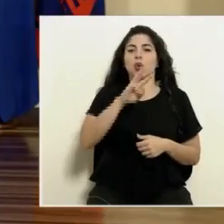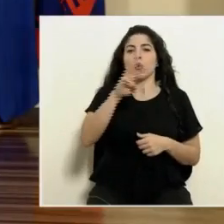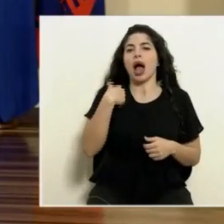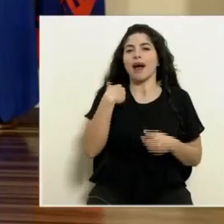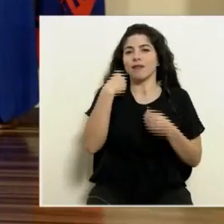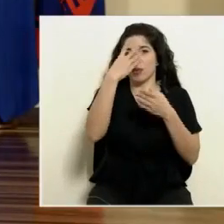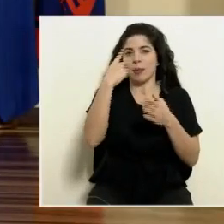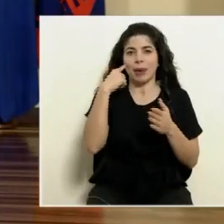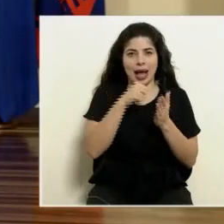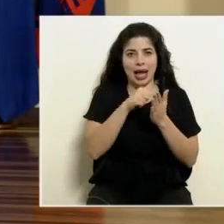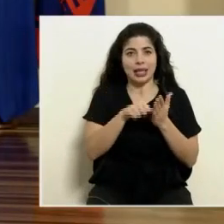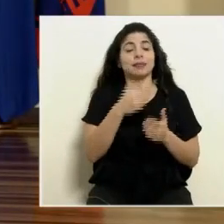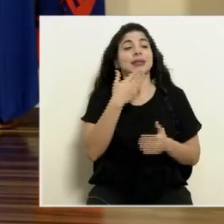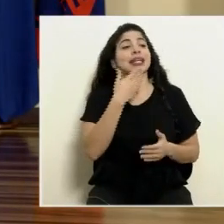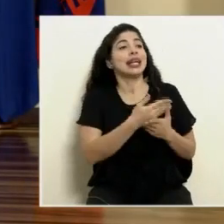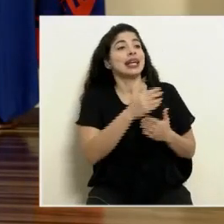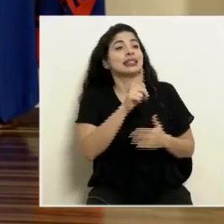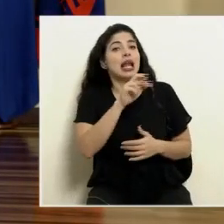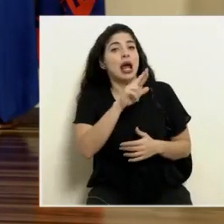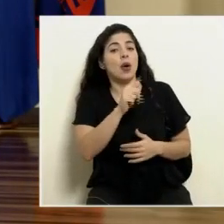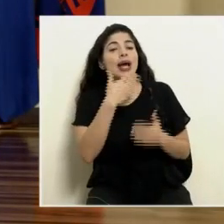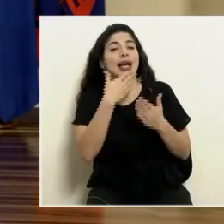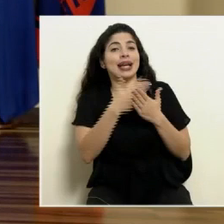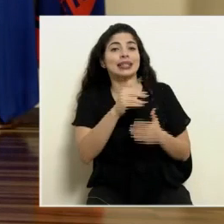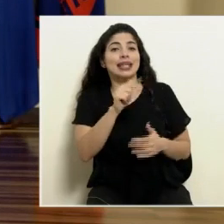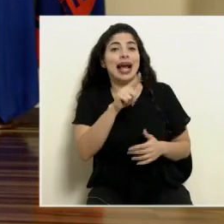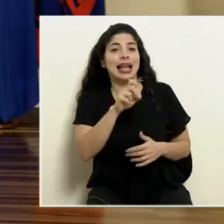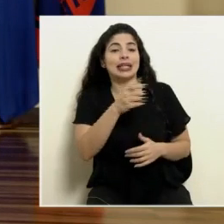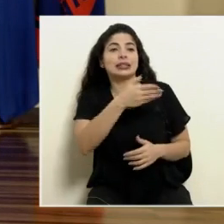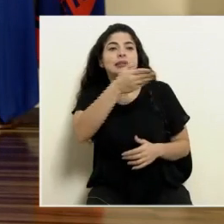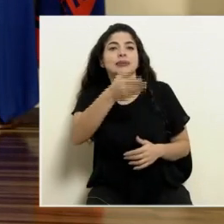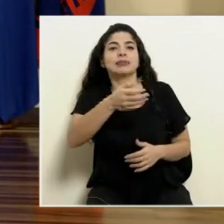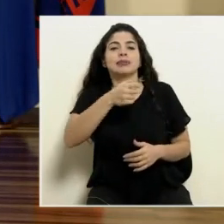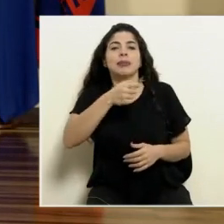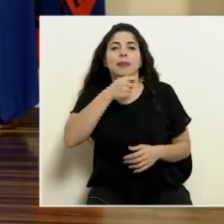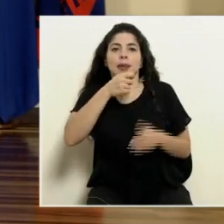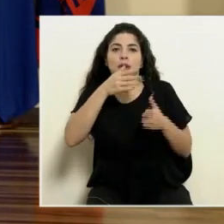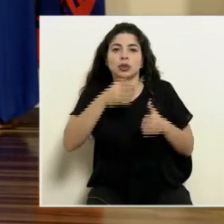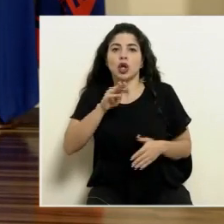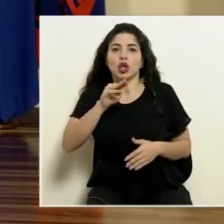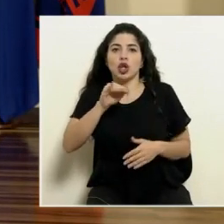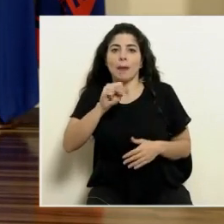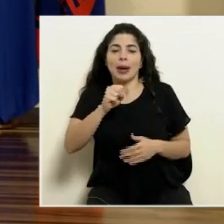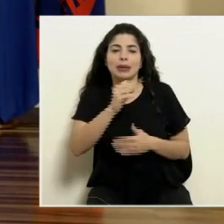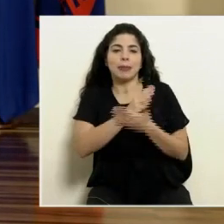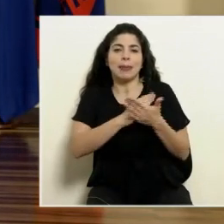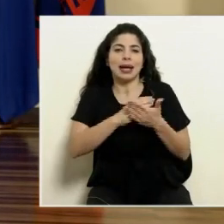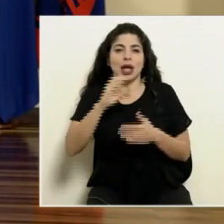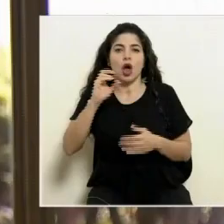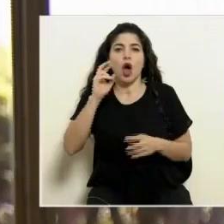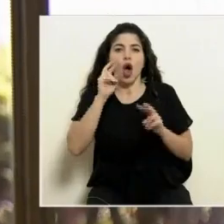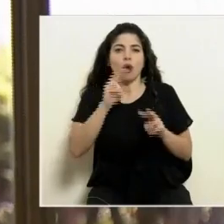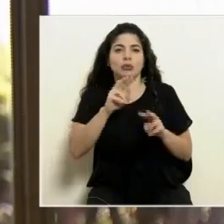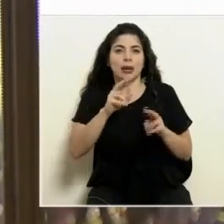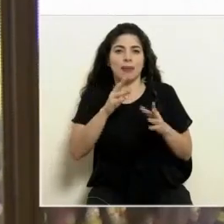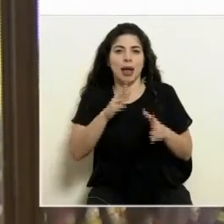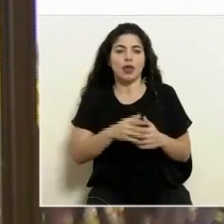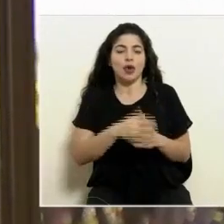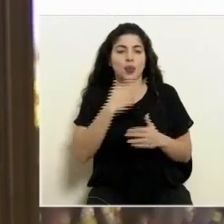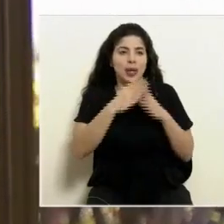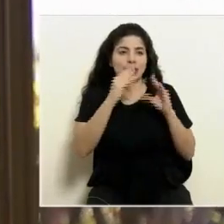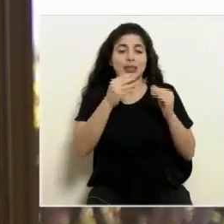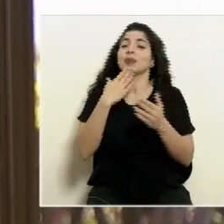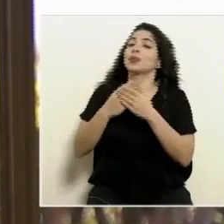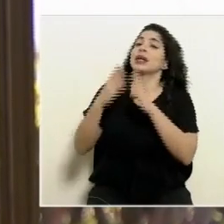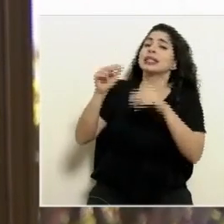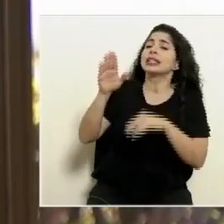Laura. Gracias, don Alex. El siguiente colega es Tomás Gómez, del medio digital El Observador. Muy buenas tardes, Tomás. Muy buenas tardes para todos.